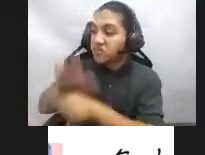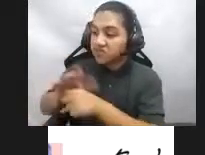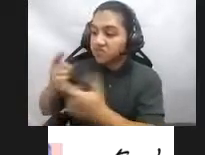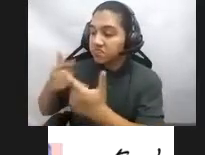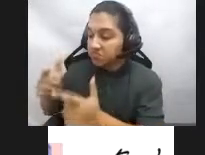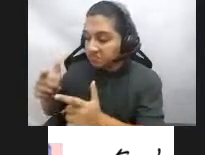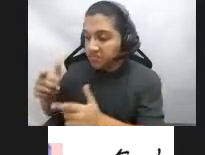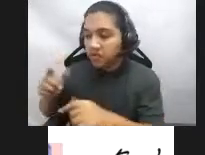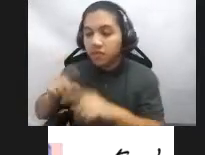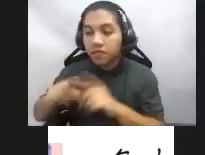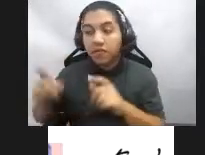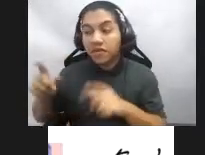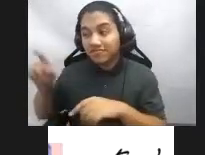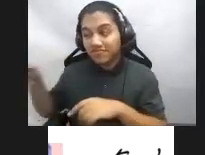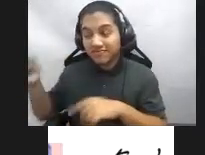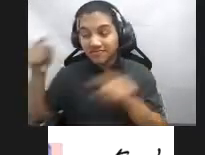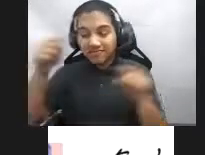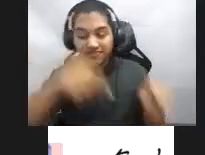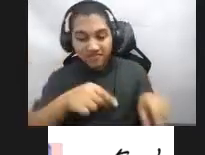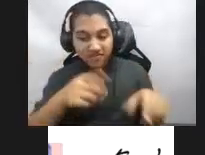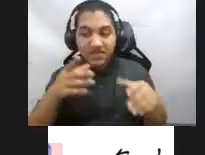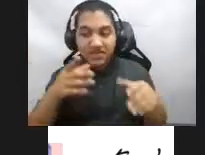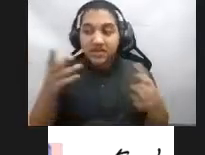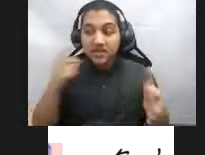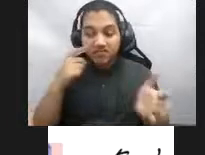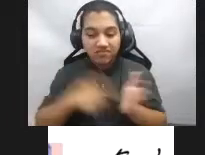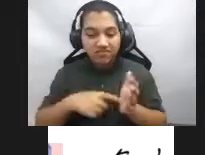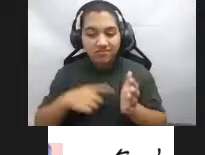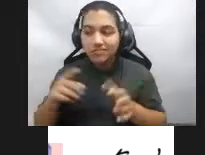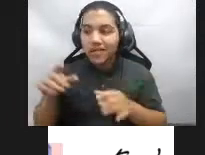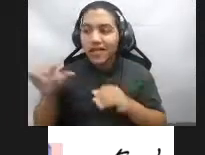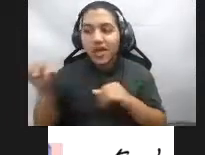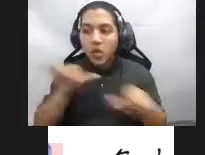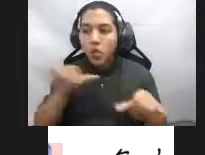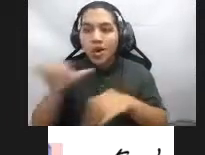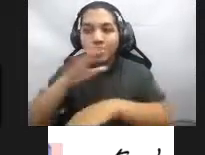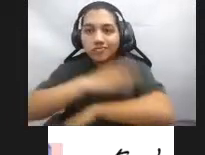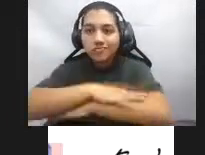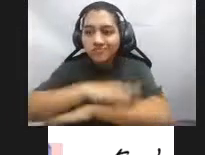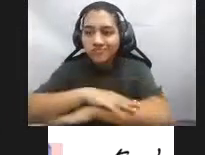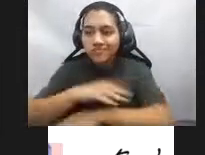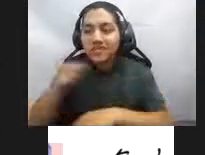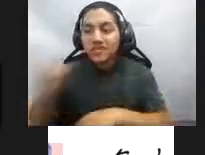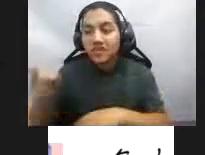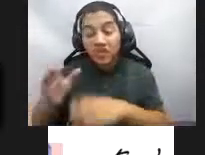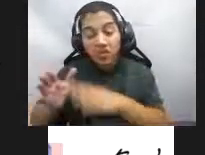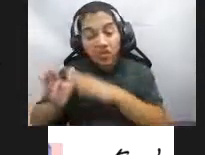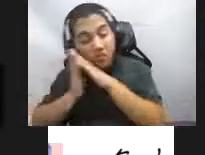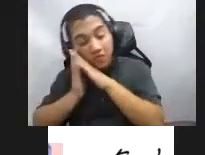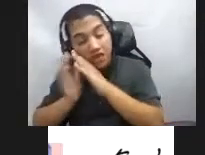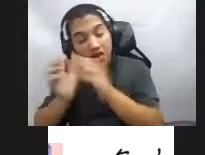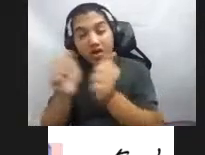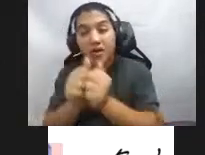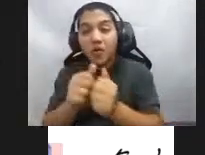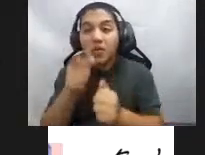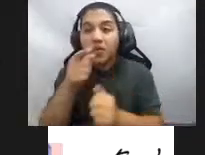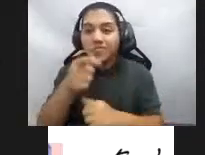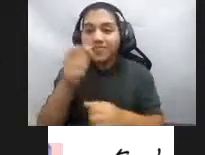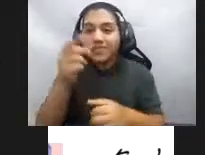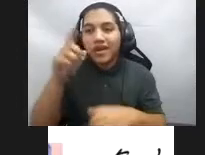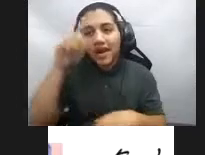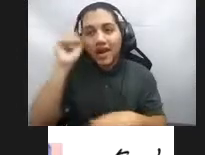la hacienda azucarera eran tratados igual que los esclavos. Dormían en los barracones con los mismos esclavos. De